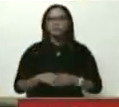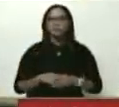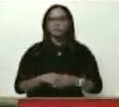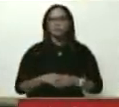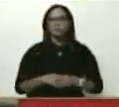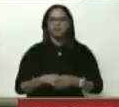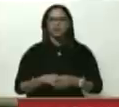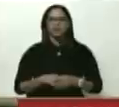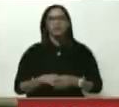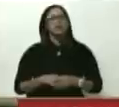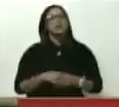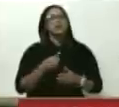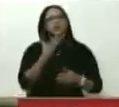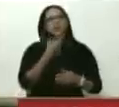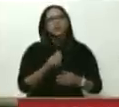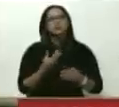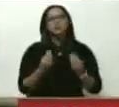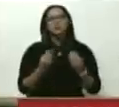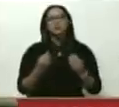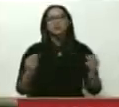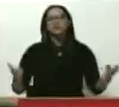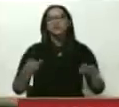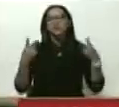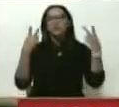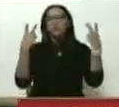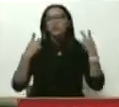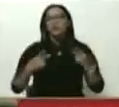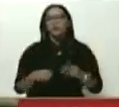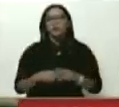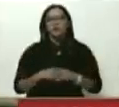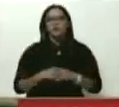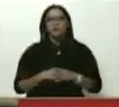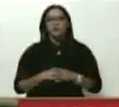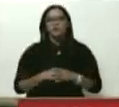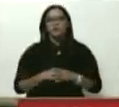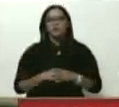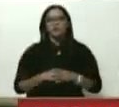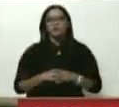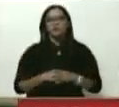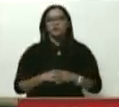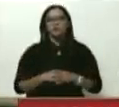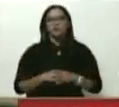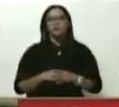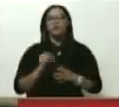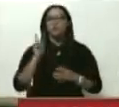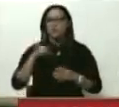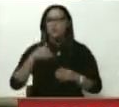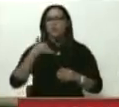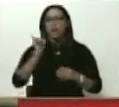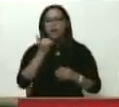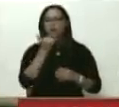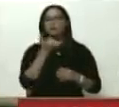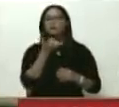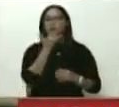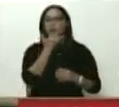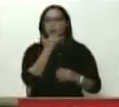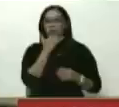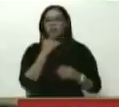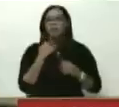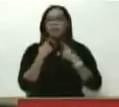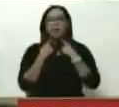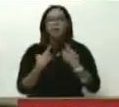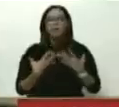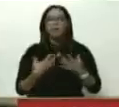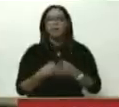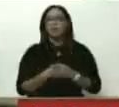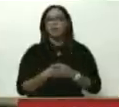es de muchas victorias, pero unas victorias, unas derrotas también dolorosas, las elecciones de la Asamblea